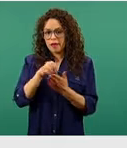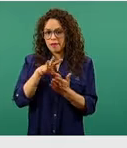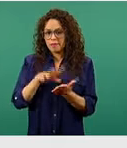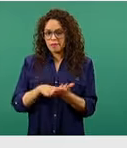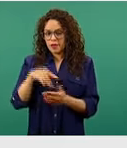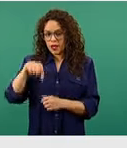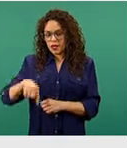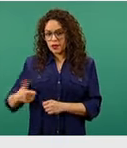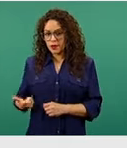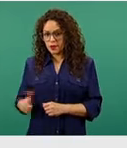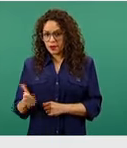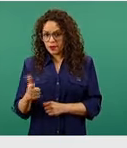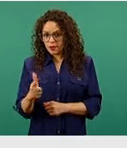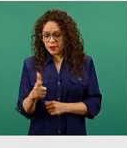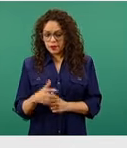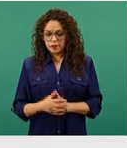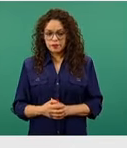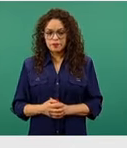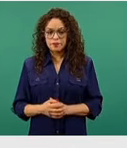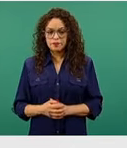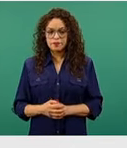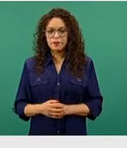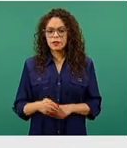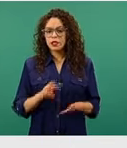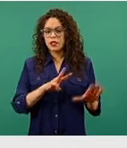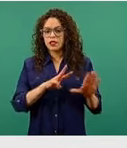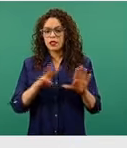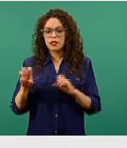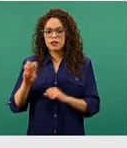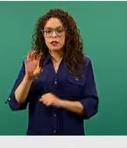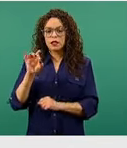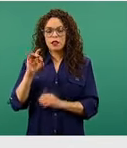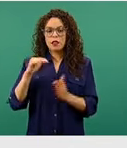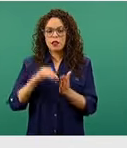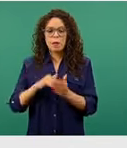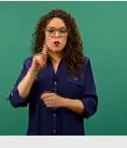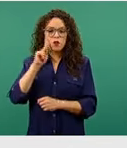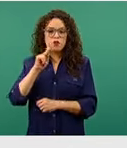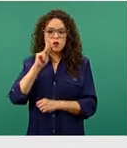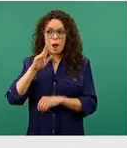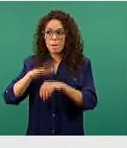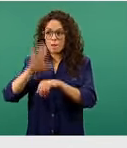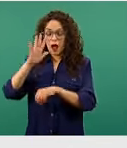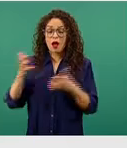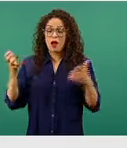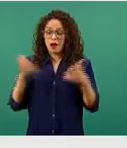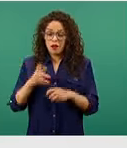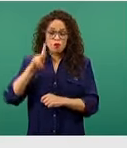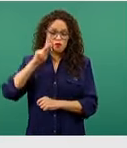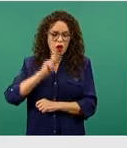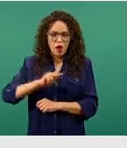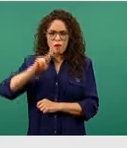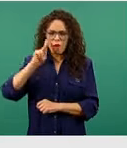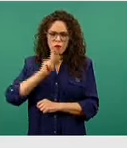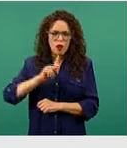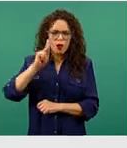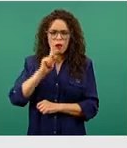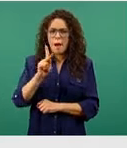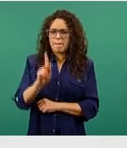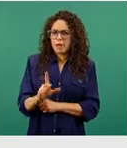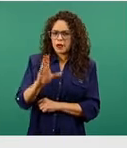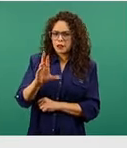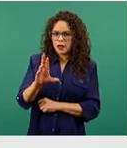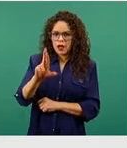estado. Hemos realizado más de 330.000 pruebas, no hemos dejado de hacer pruebas, tanto PCR como